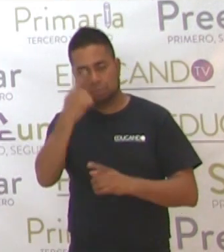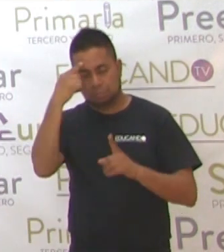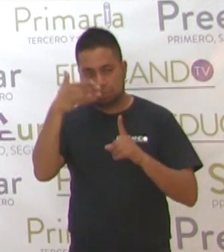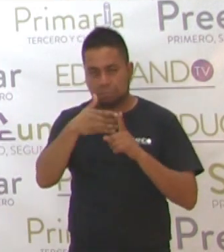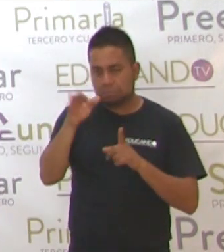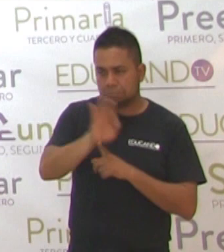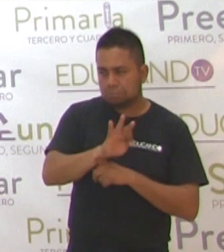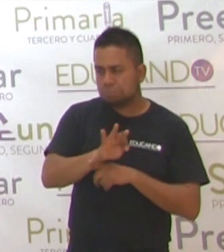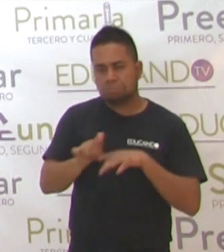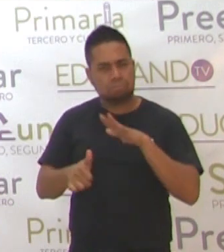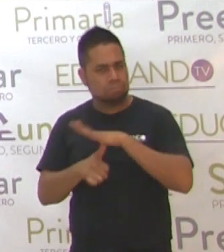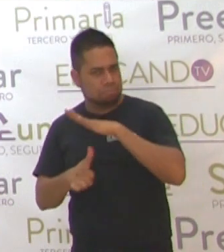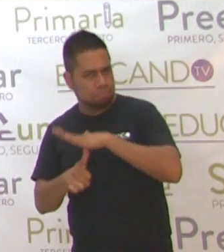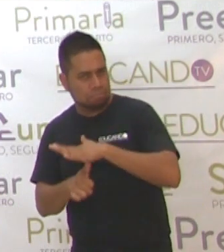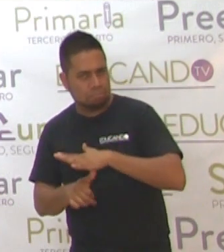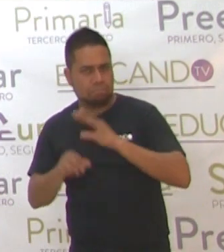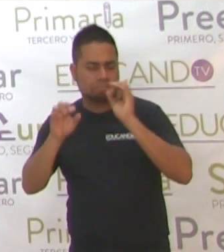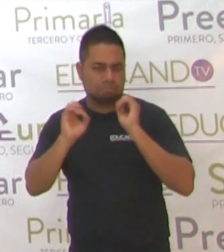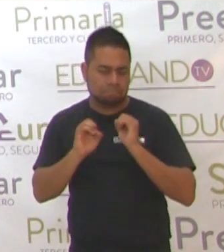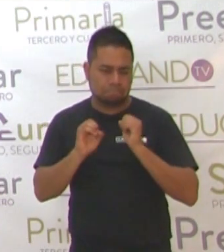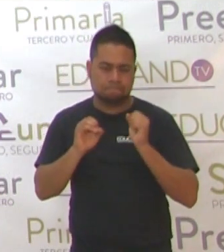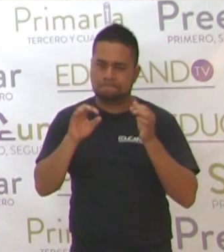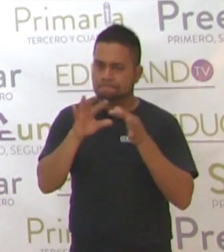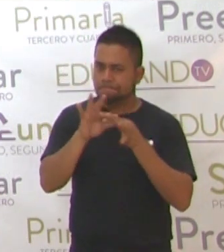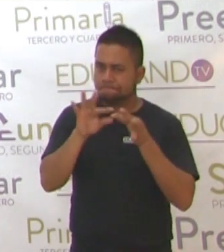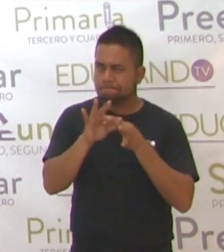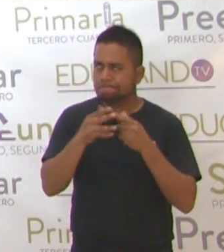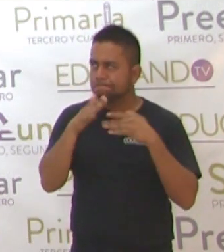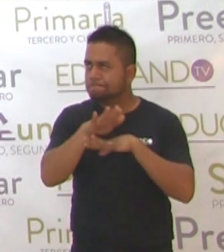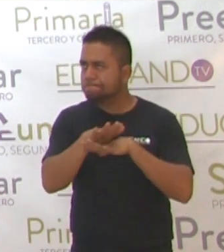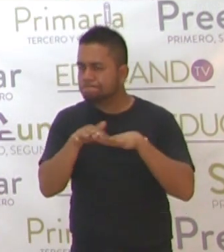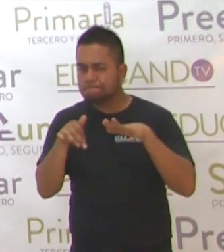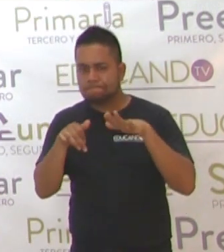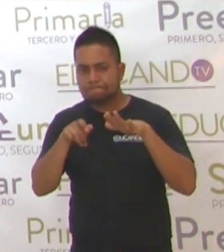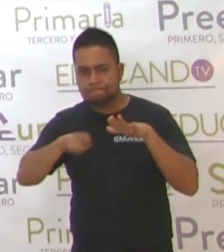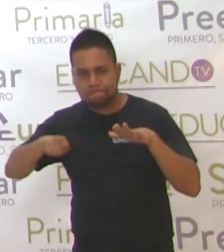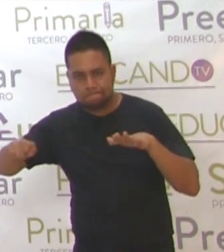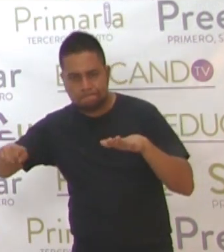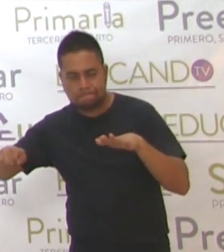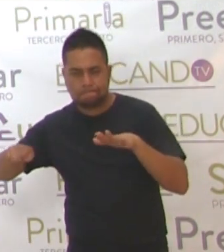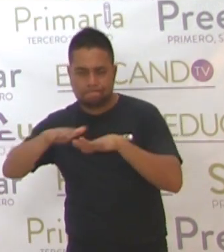a lo mejor a la mesa hacemos referencia a lo mejor al escritorio etcétera